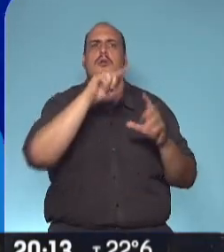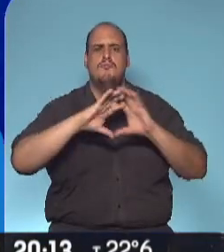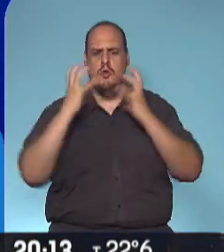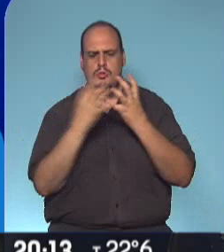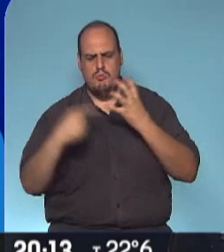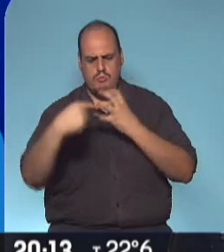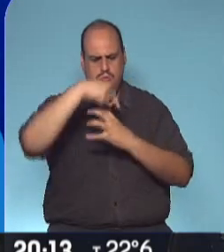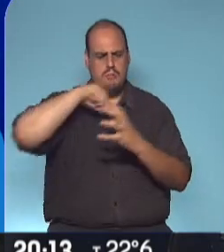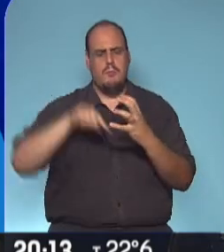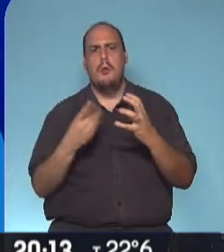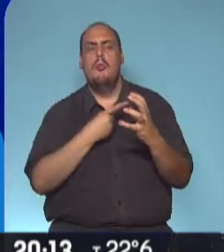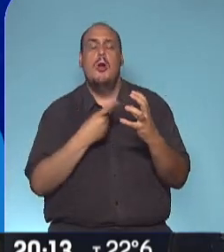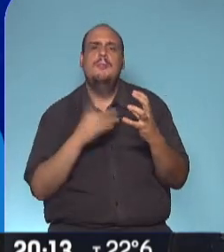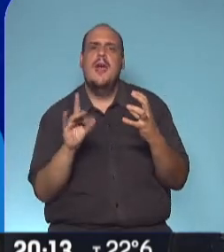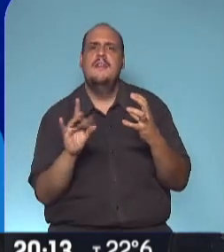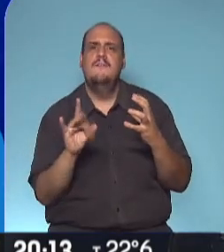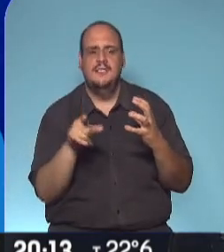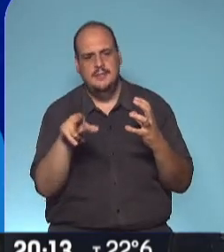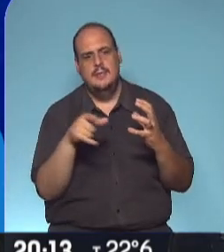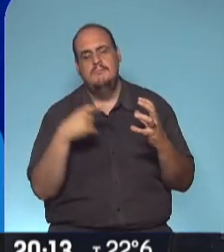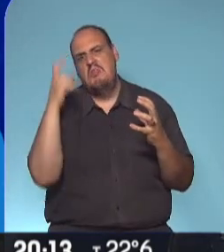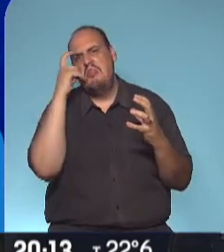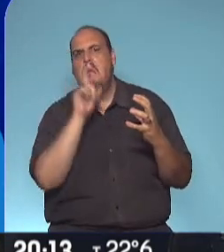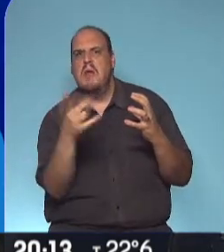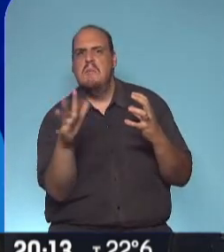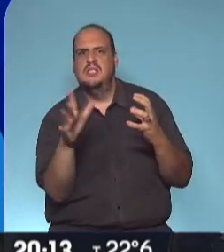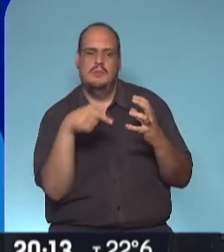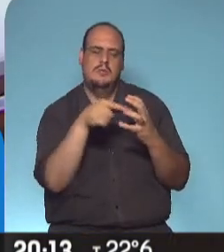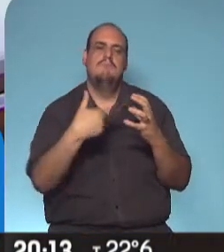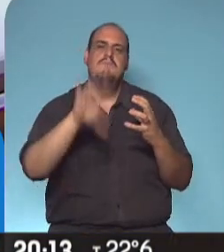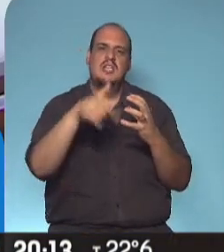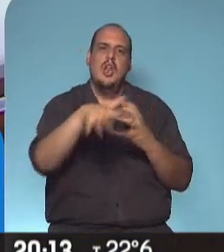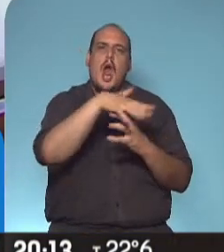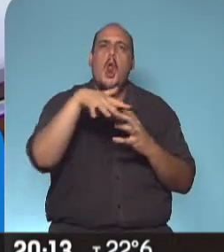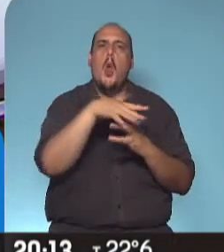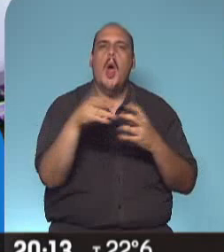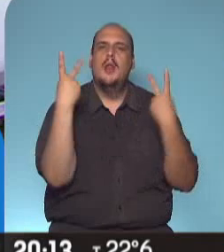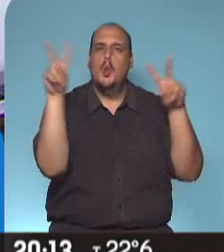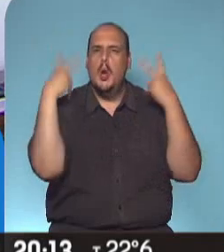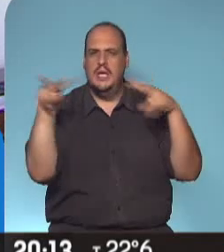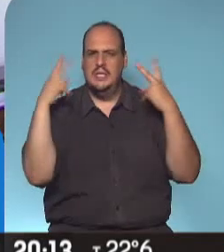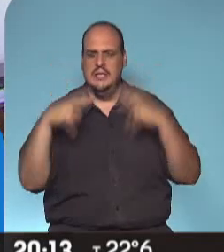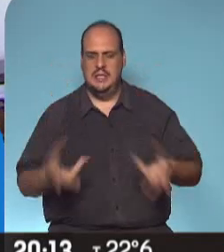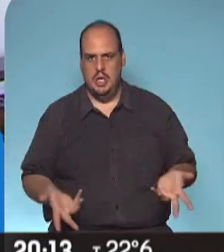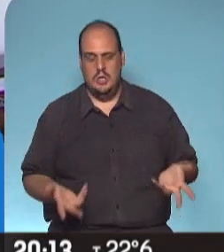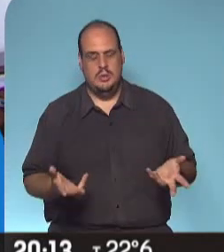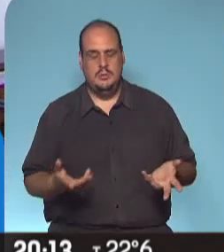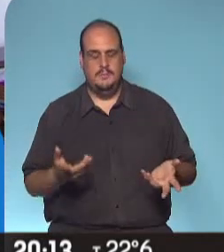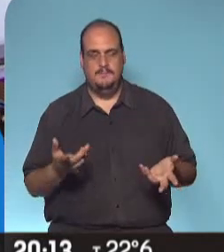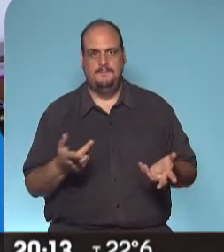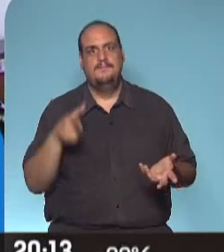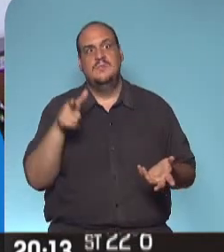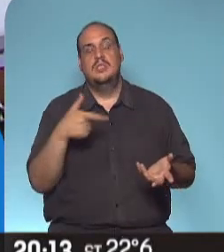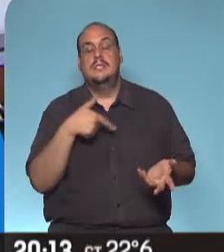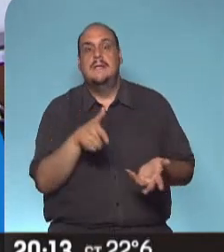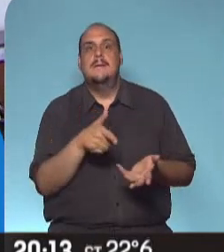y en general estamos hablando de zonas turísticas la eran la gran mayoría es una tentación caer allí